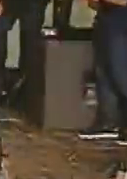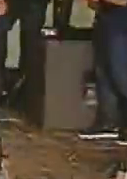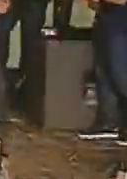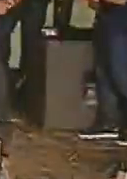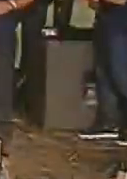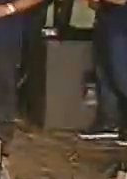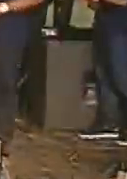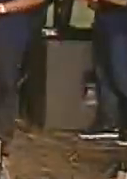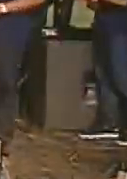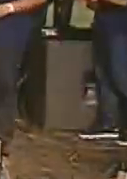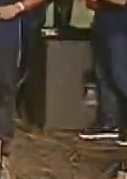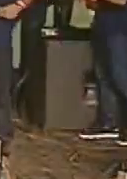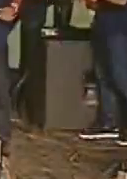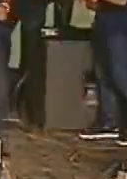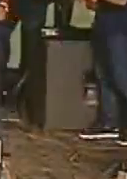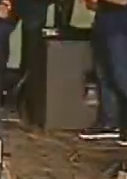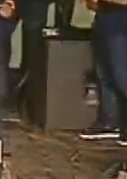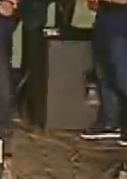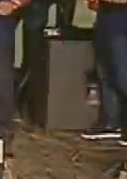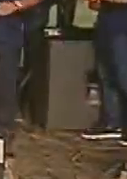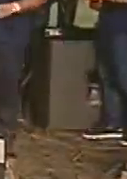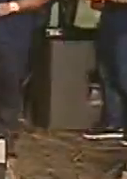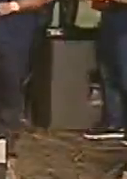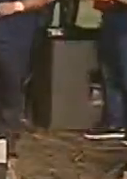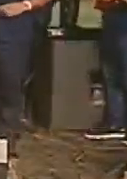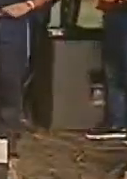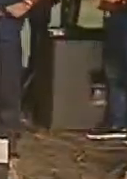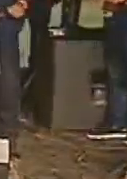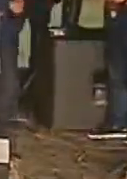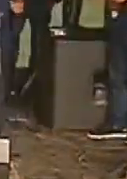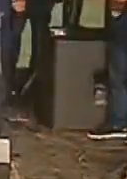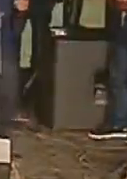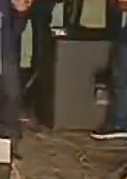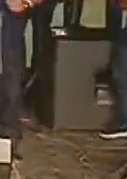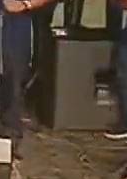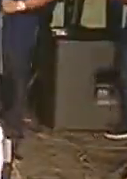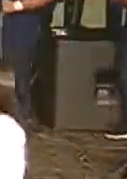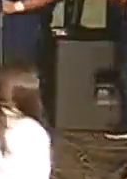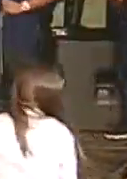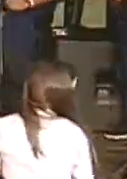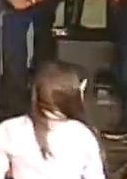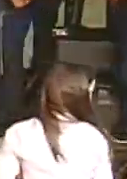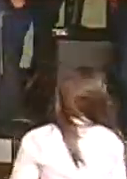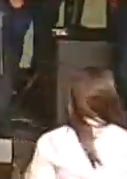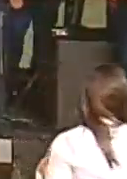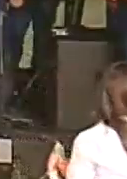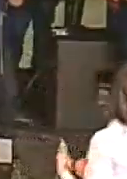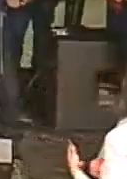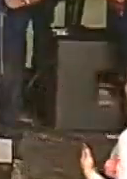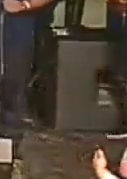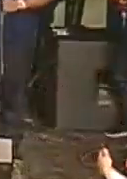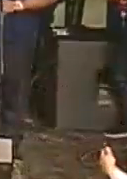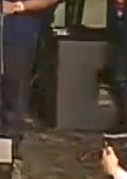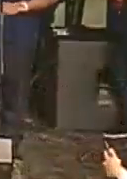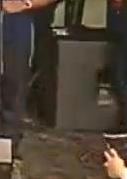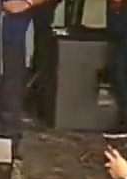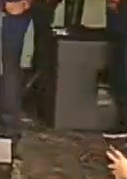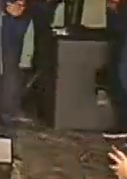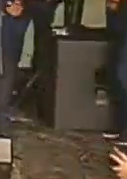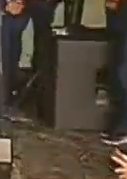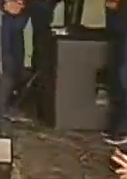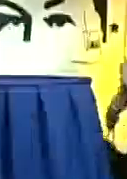buscando a Luis, que les hacía feliz un pelao con totuma. En mi barrio el empedrado.